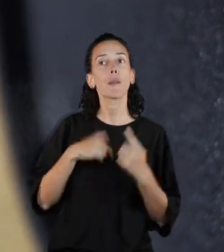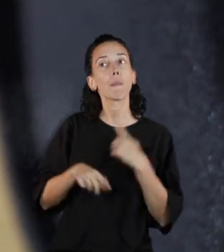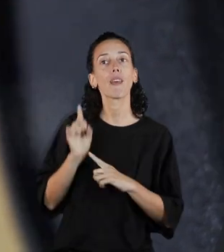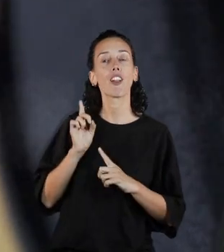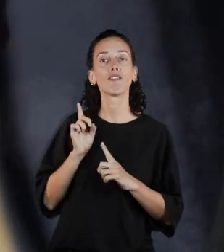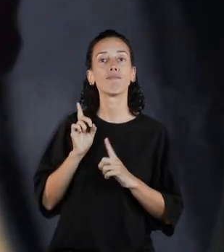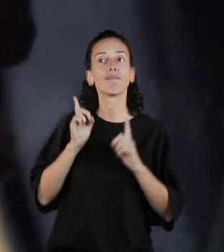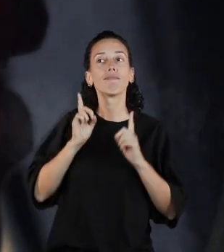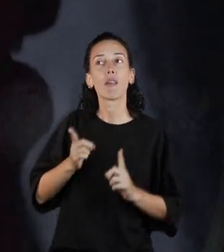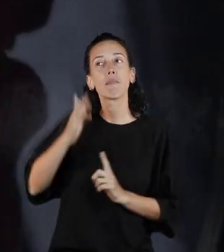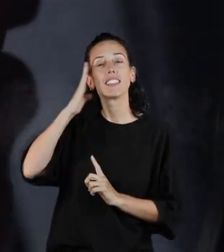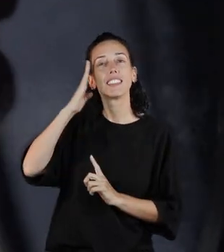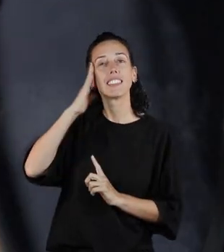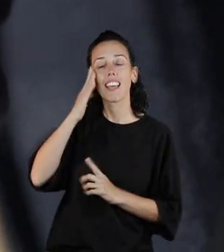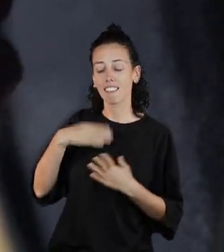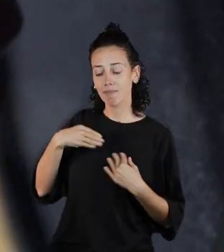Pero también sé que